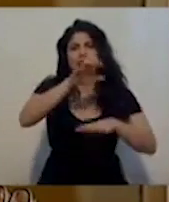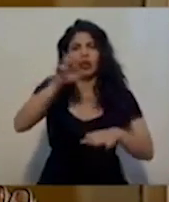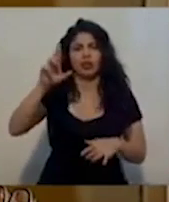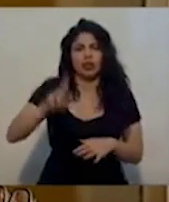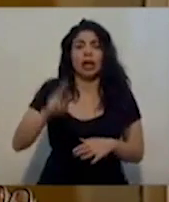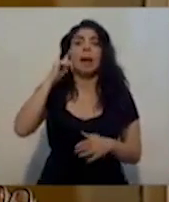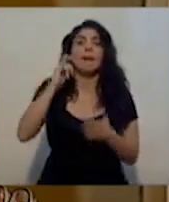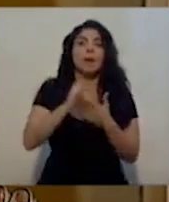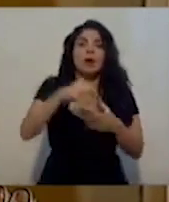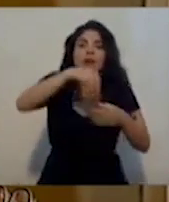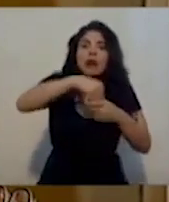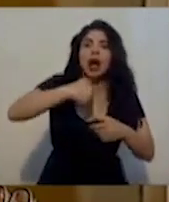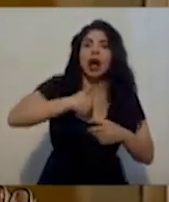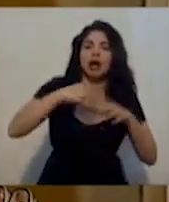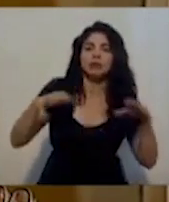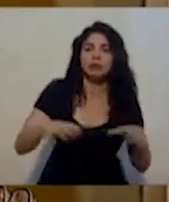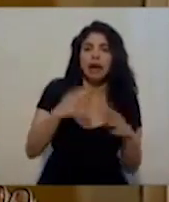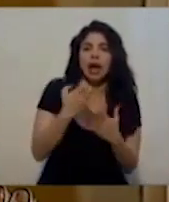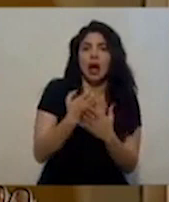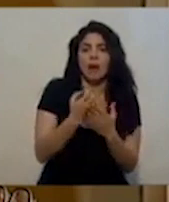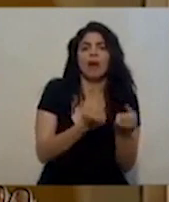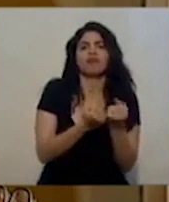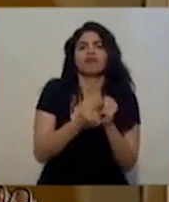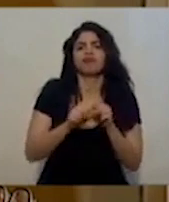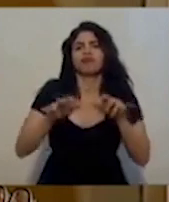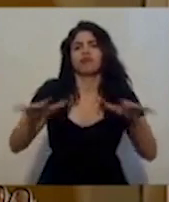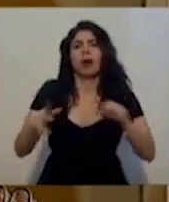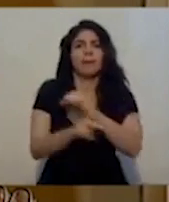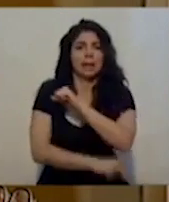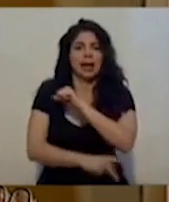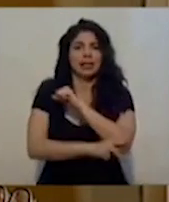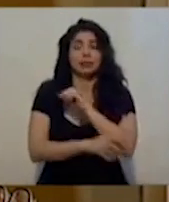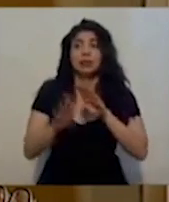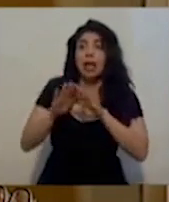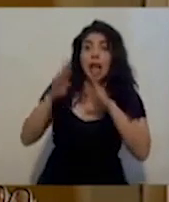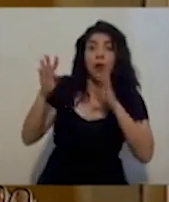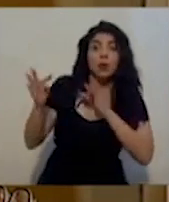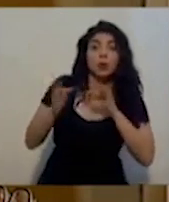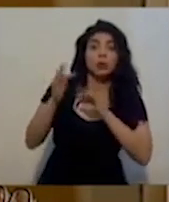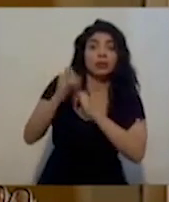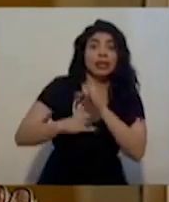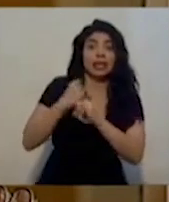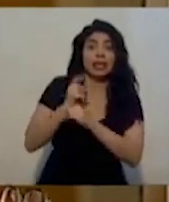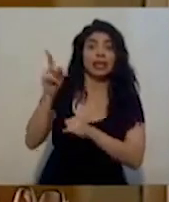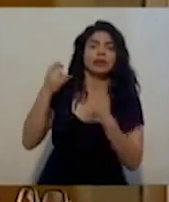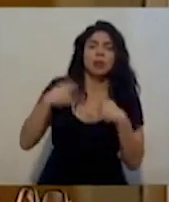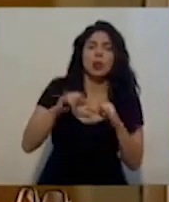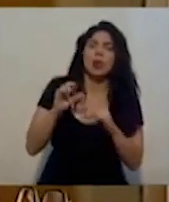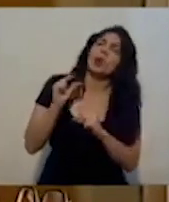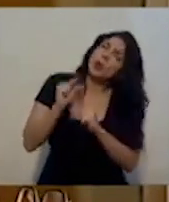por lo tanto lleva reactivación económica a todo el país la apertura del turismo internacional sigue siendo muy gradual